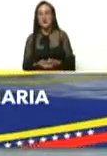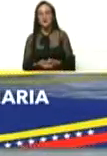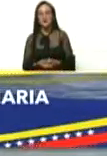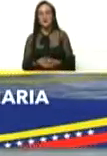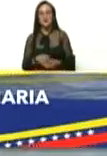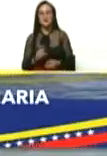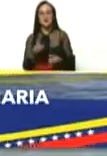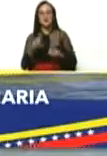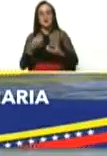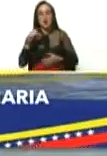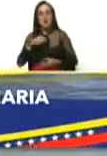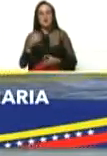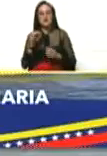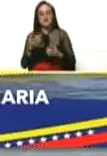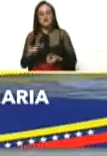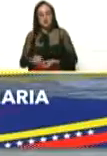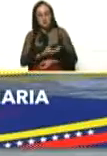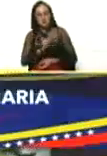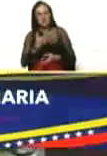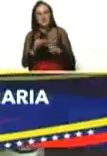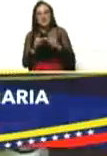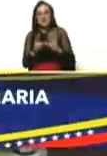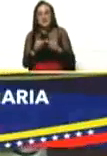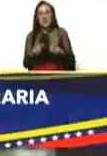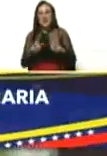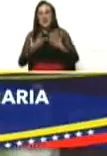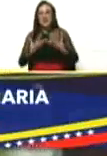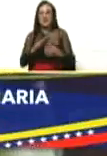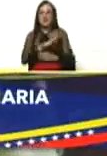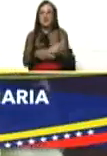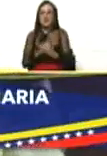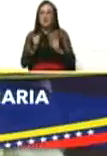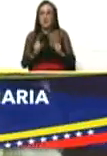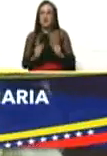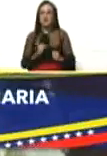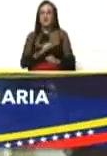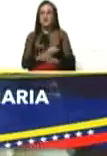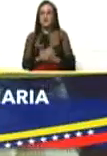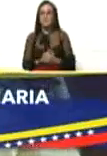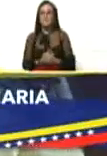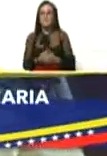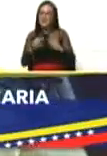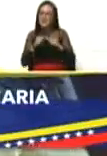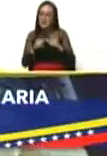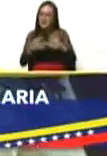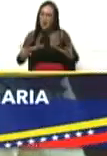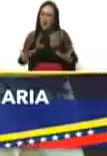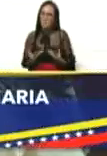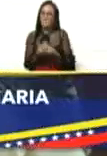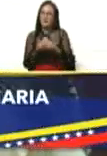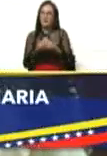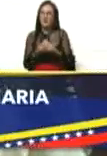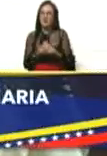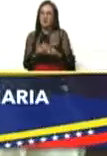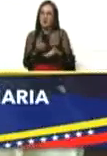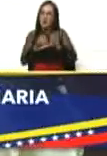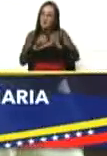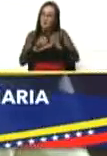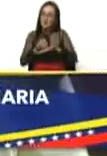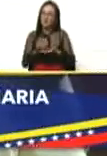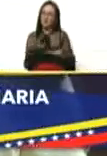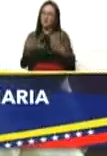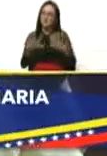día a día que lo siga iluminando y le siga dando esa fuerza, esa fortaleza para seguir acompañándonos y ayudándonos,